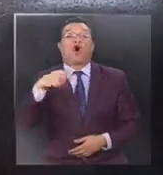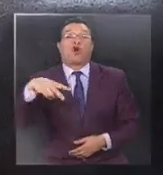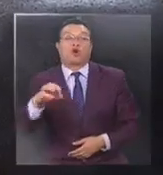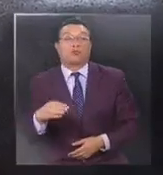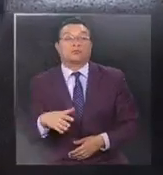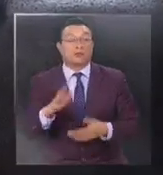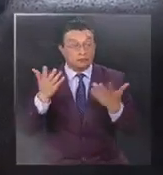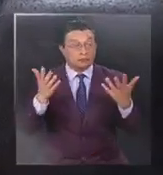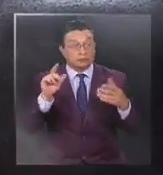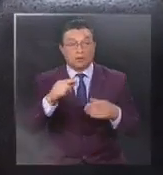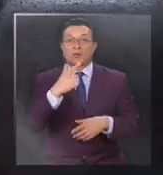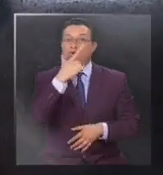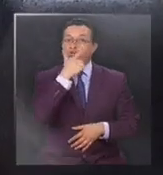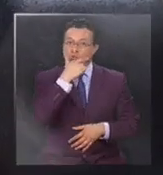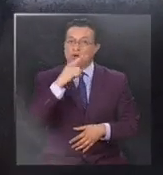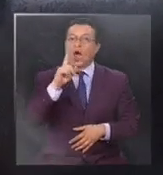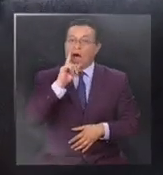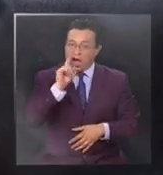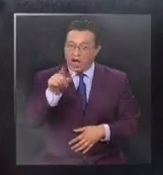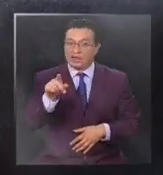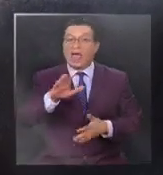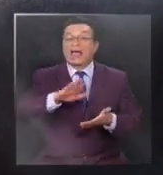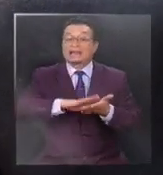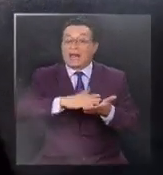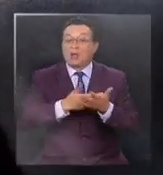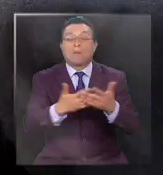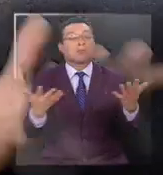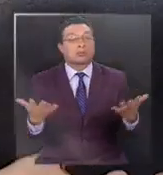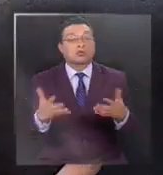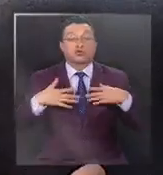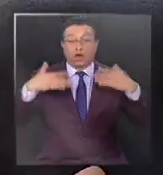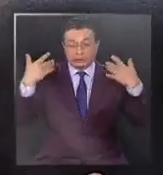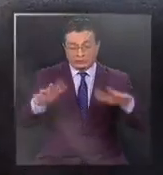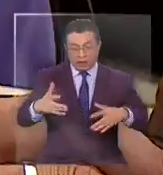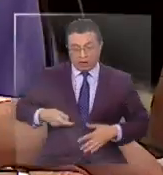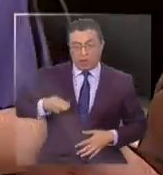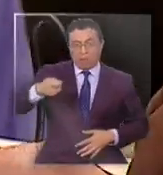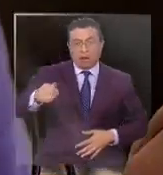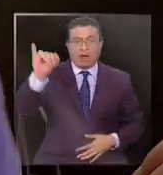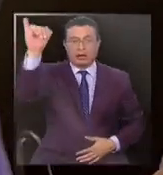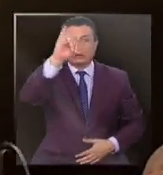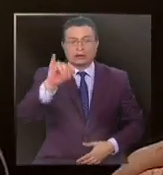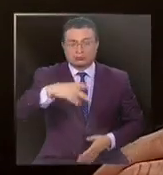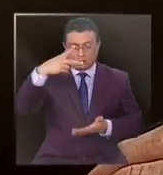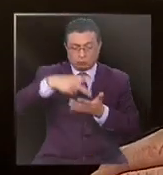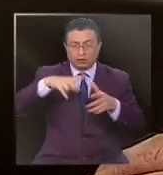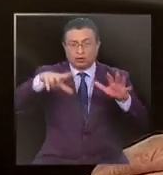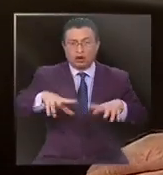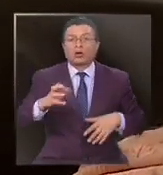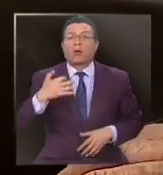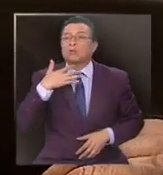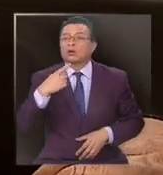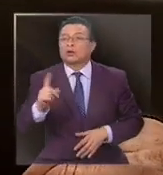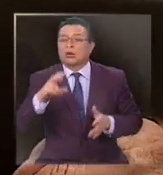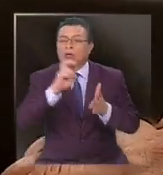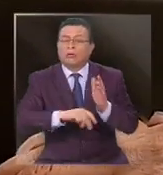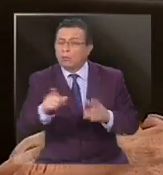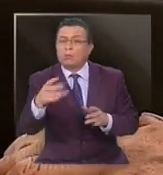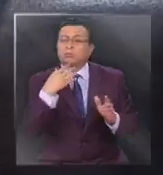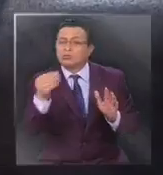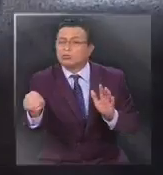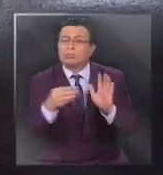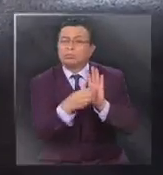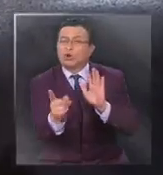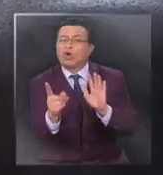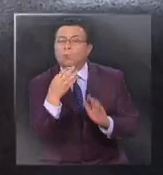salud existe esta duda que tiene que ver con que yo ya pagué la ISAPRE durante el 2018, ¿por qué no me están considerando esas cotizaciones?